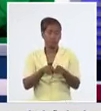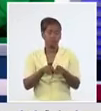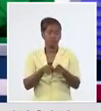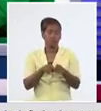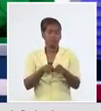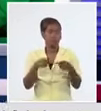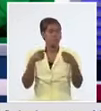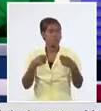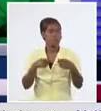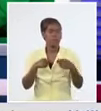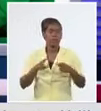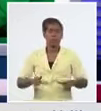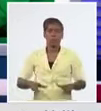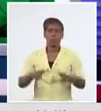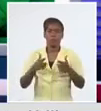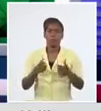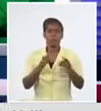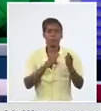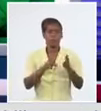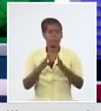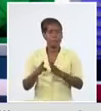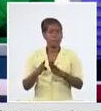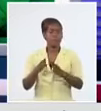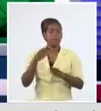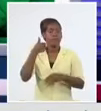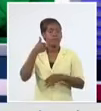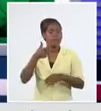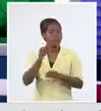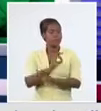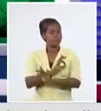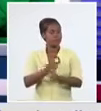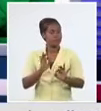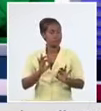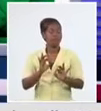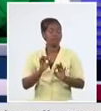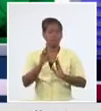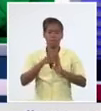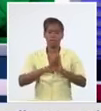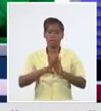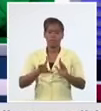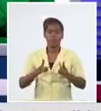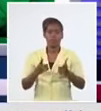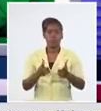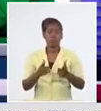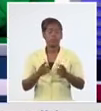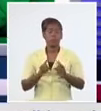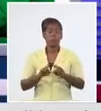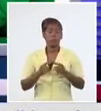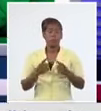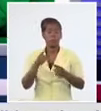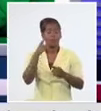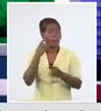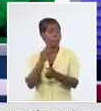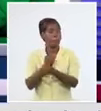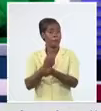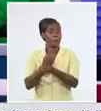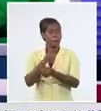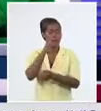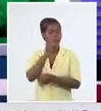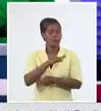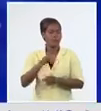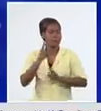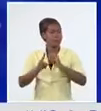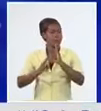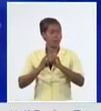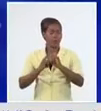la convicción de que la vamos a ganar. Pero no podemos seguir poniendo en riesgo tantos pacientes en edades